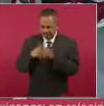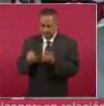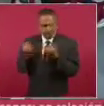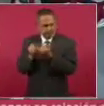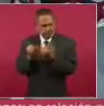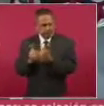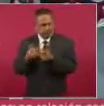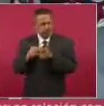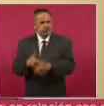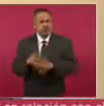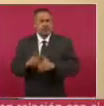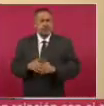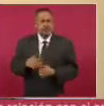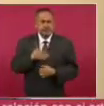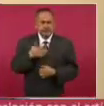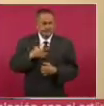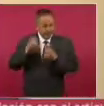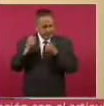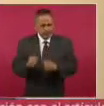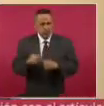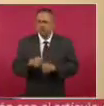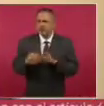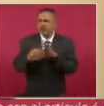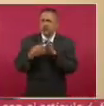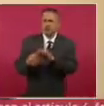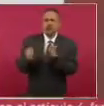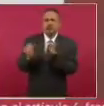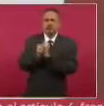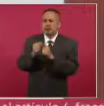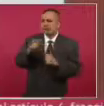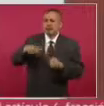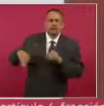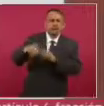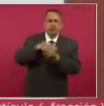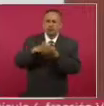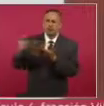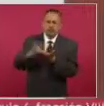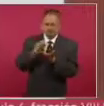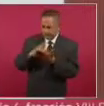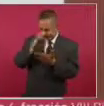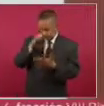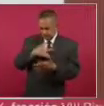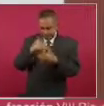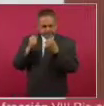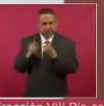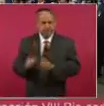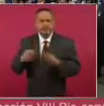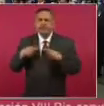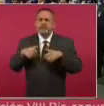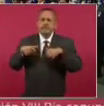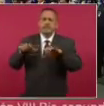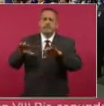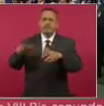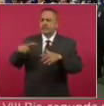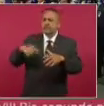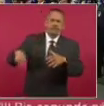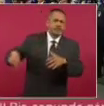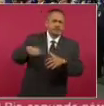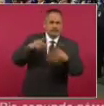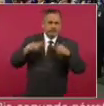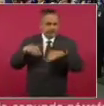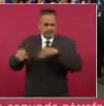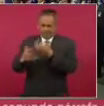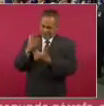mandato. Estoy seguro de que continuaré contando con ustedes y con el apoyo de la clase obrera de